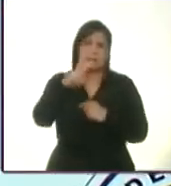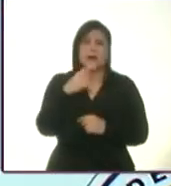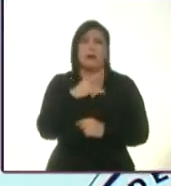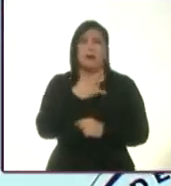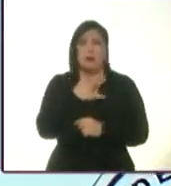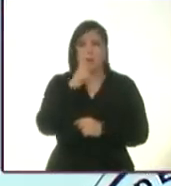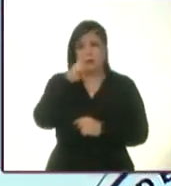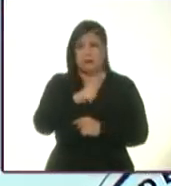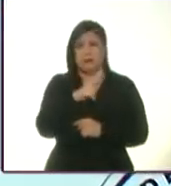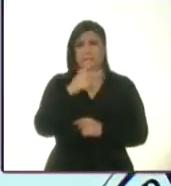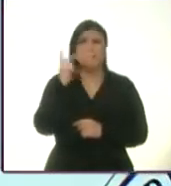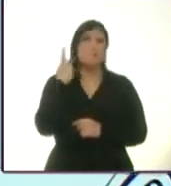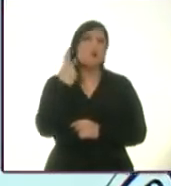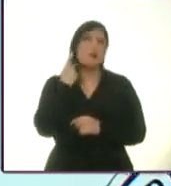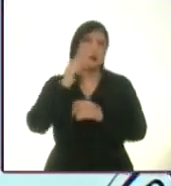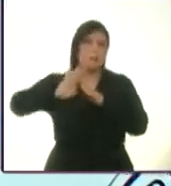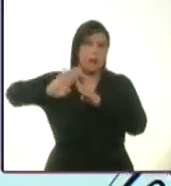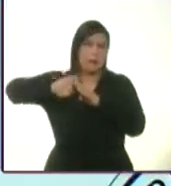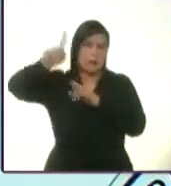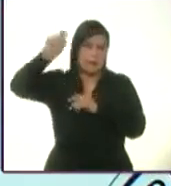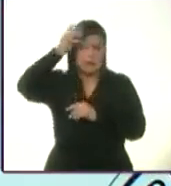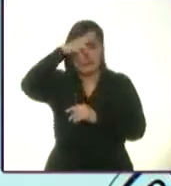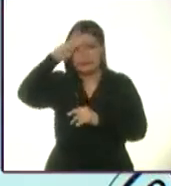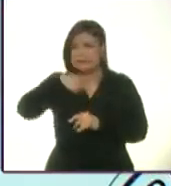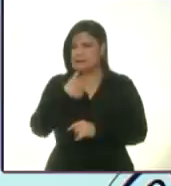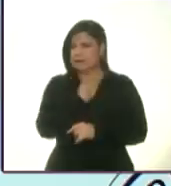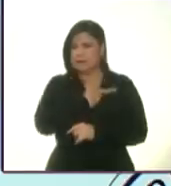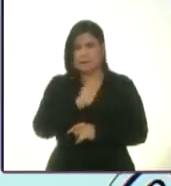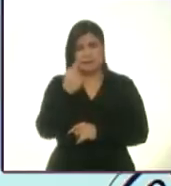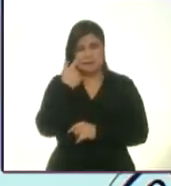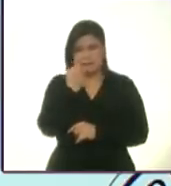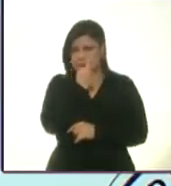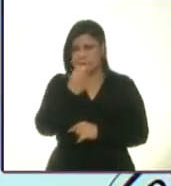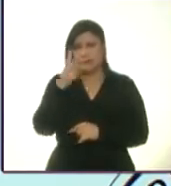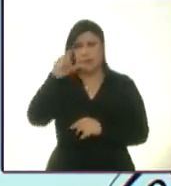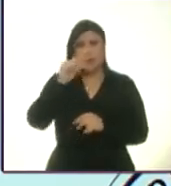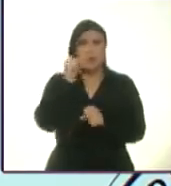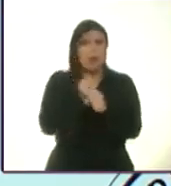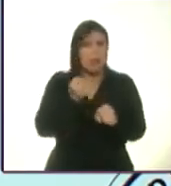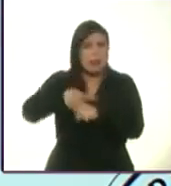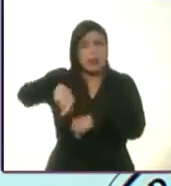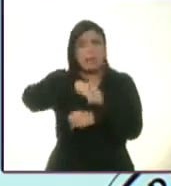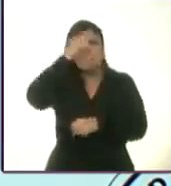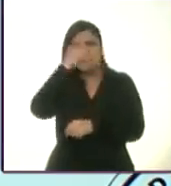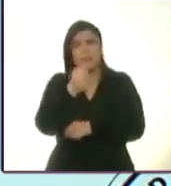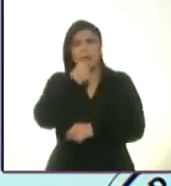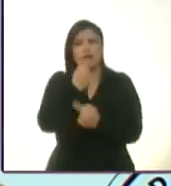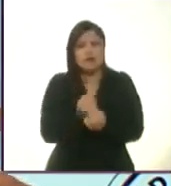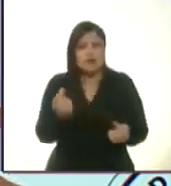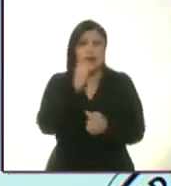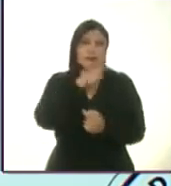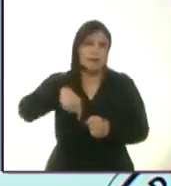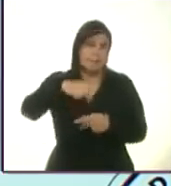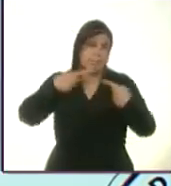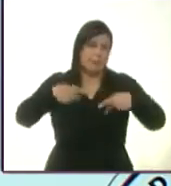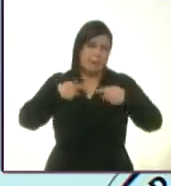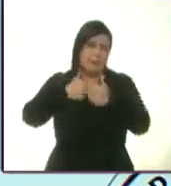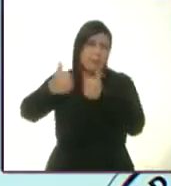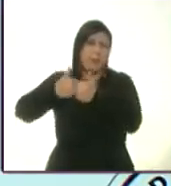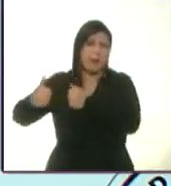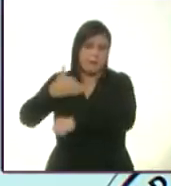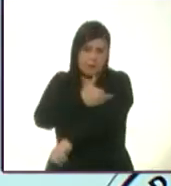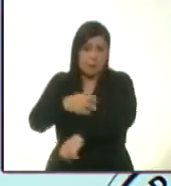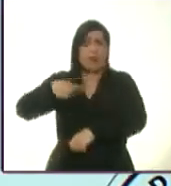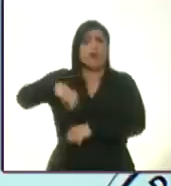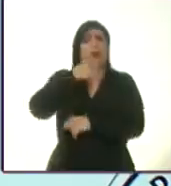de donald trump que está separando familias que están lastimando a nuestros niños y lo hago porque todos los que estamos hoy aquí aspiramos